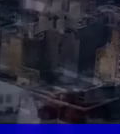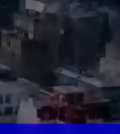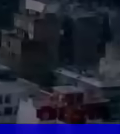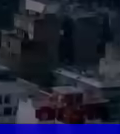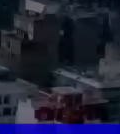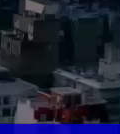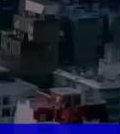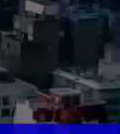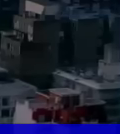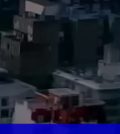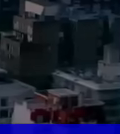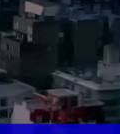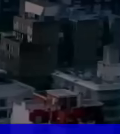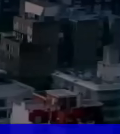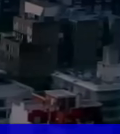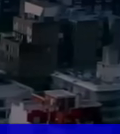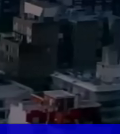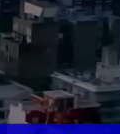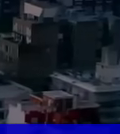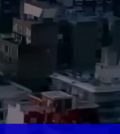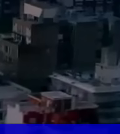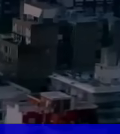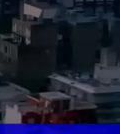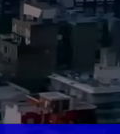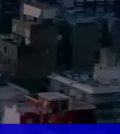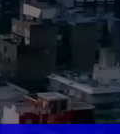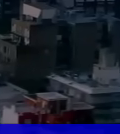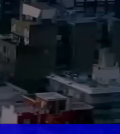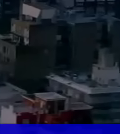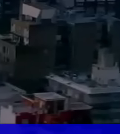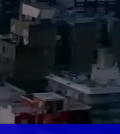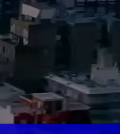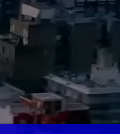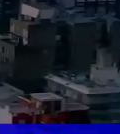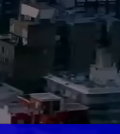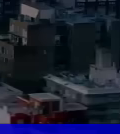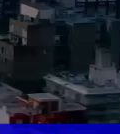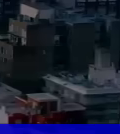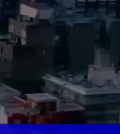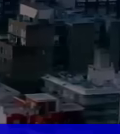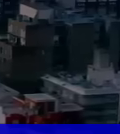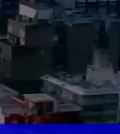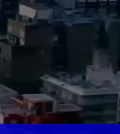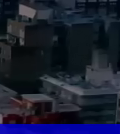algo, pero sinceramente no. González Machado.